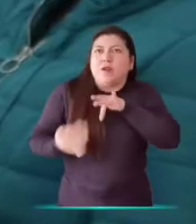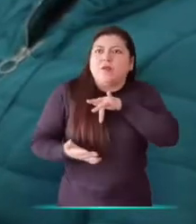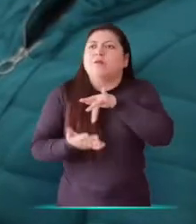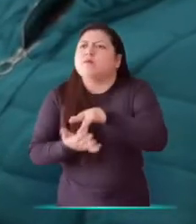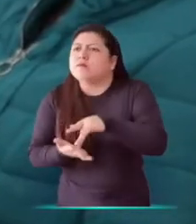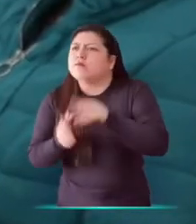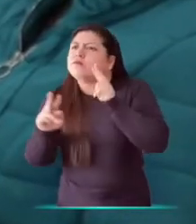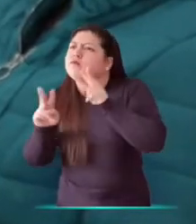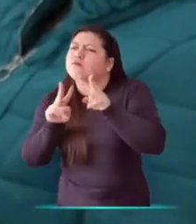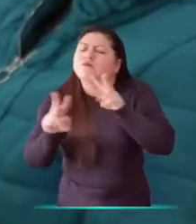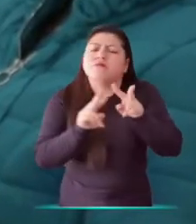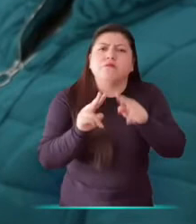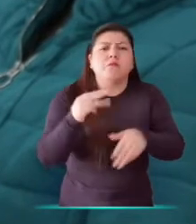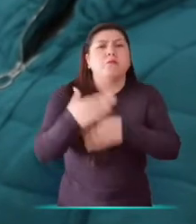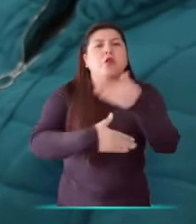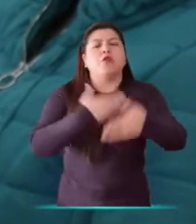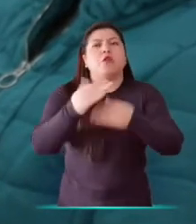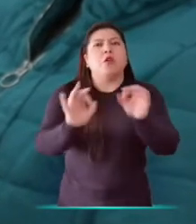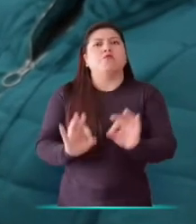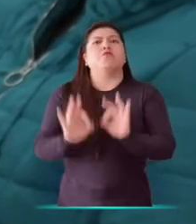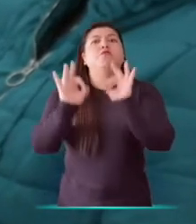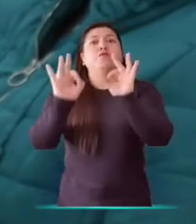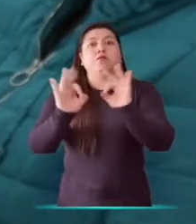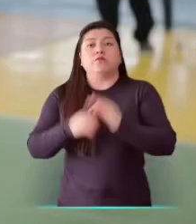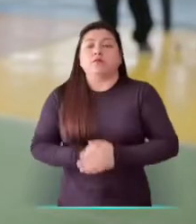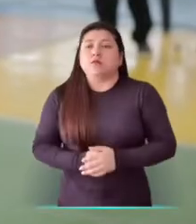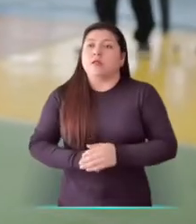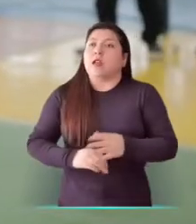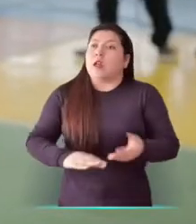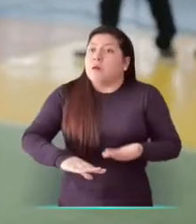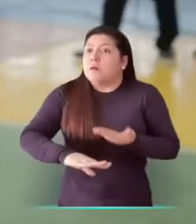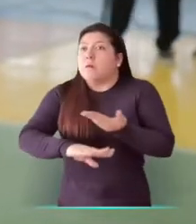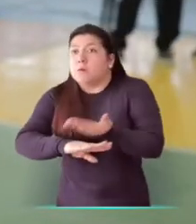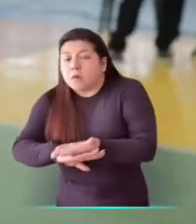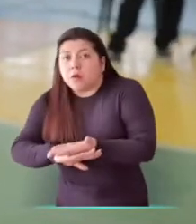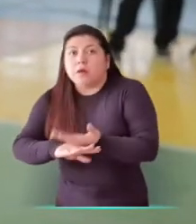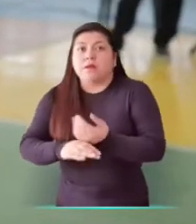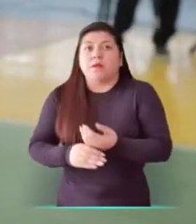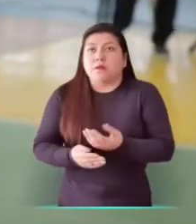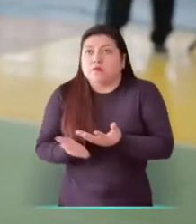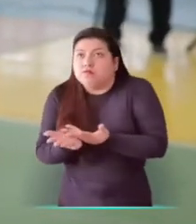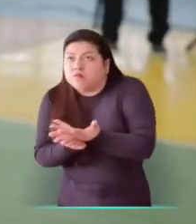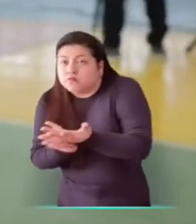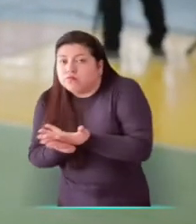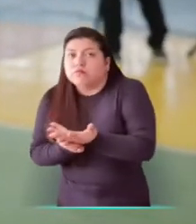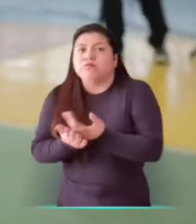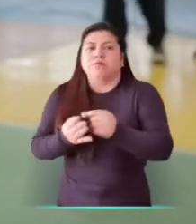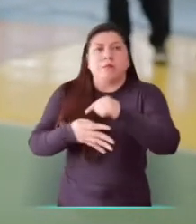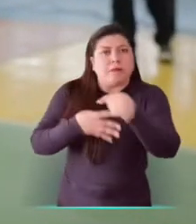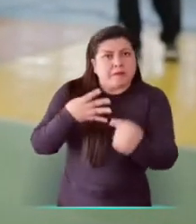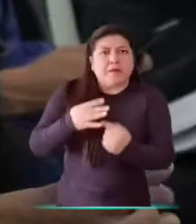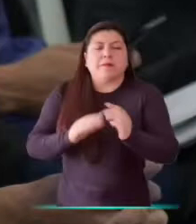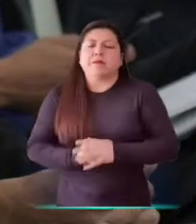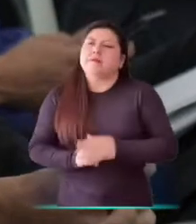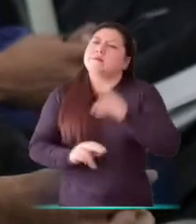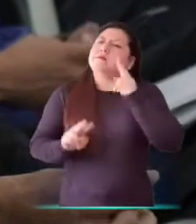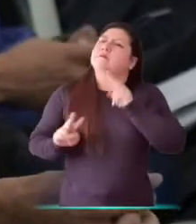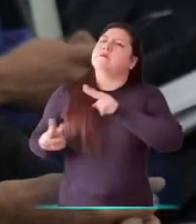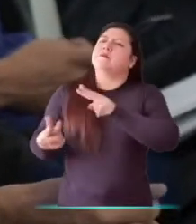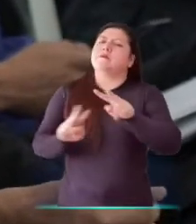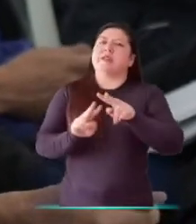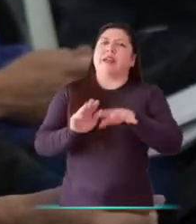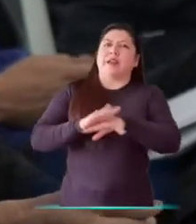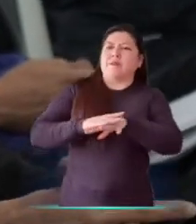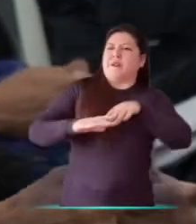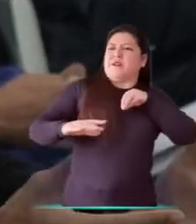al proceso, tratando de observar, tratando también de aportar y pudiendo ser un